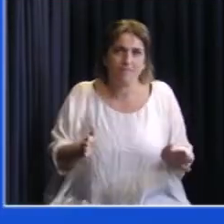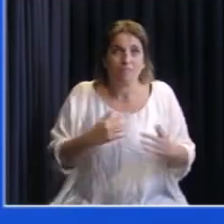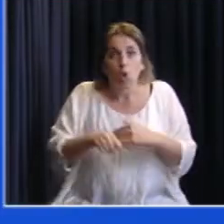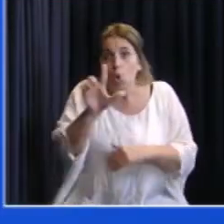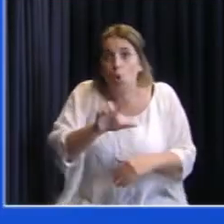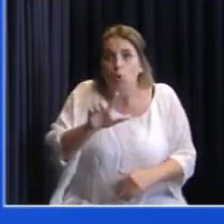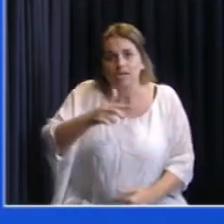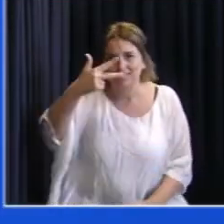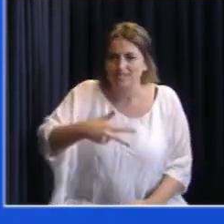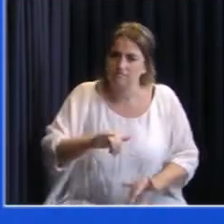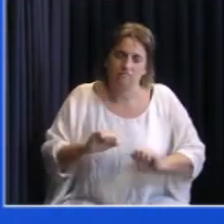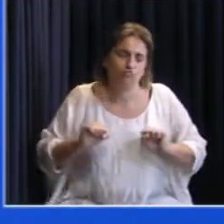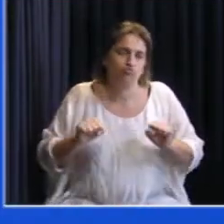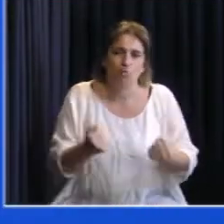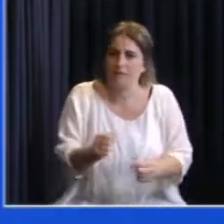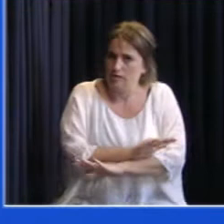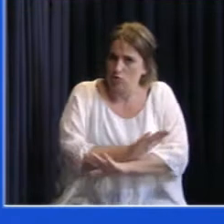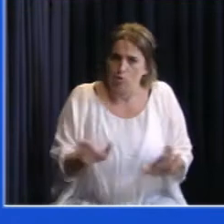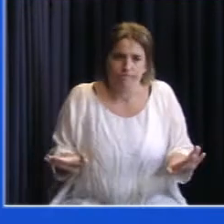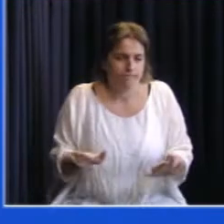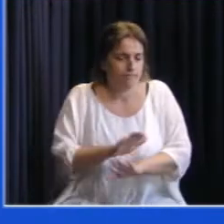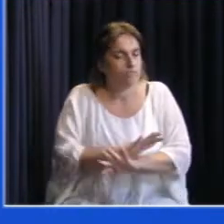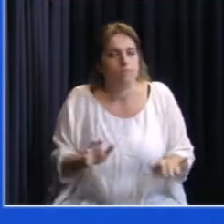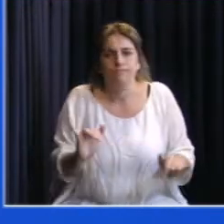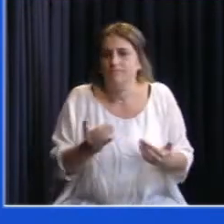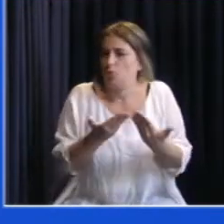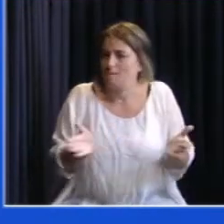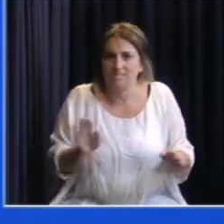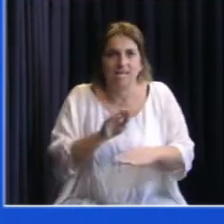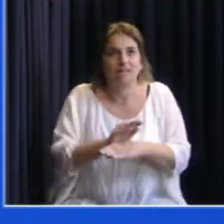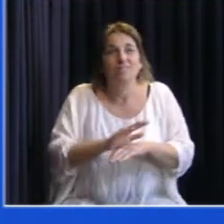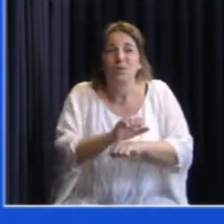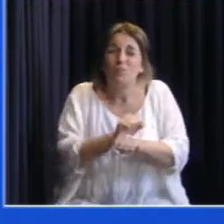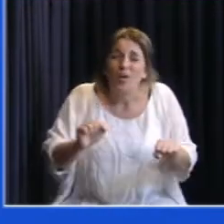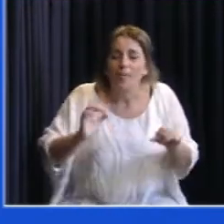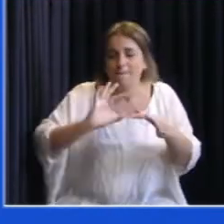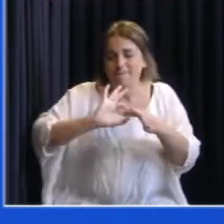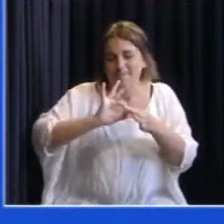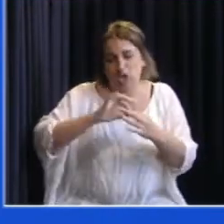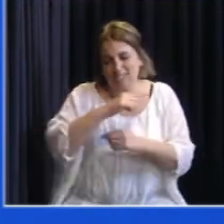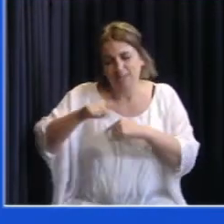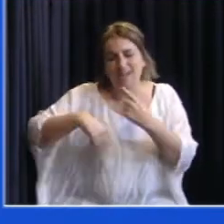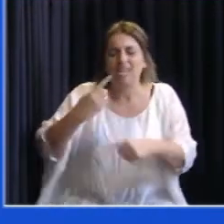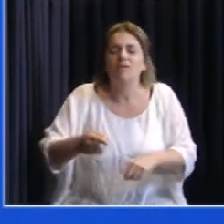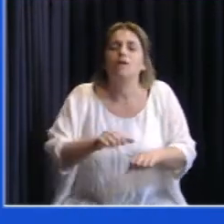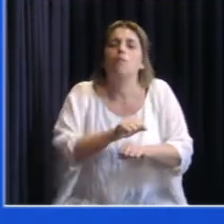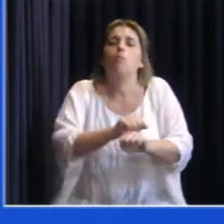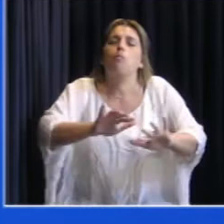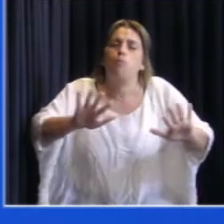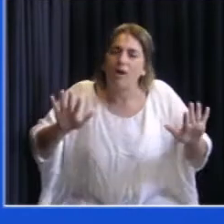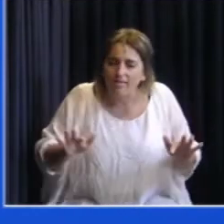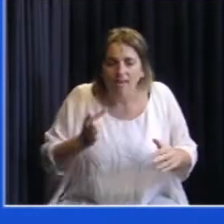lunes 13 de abril seguramente sobre el miércoles que viene vamos a estar hablando con